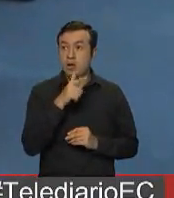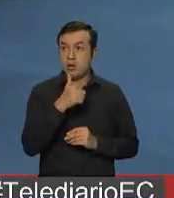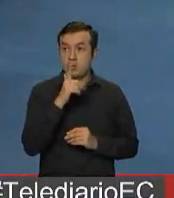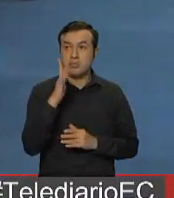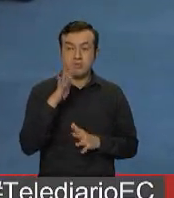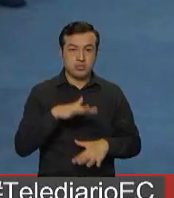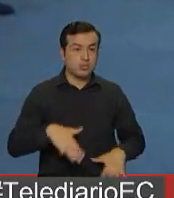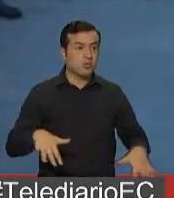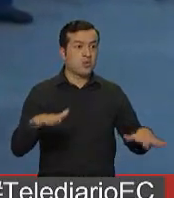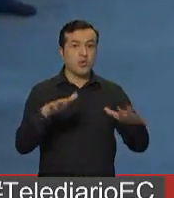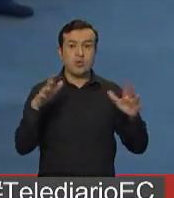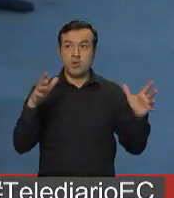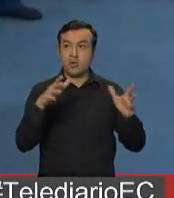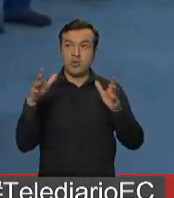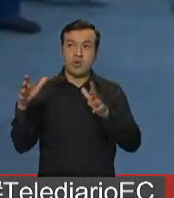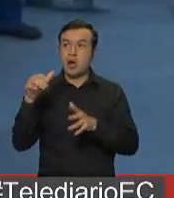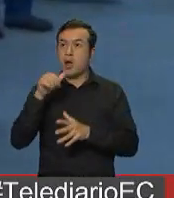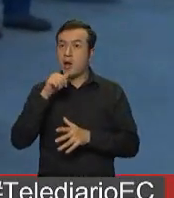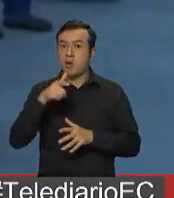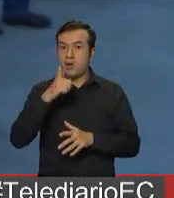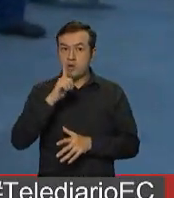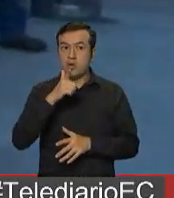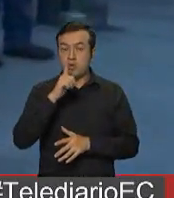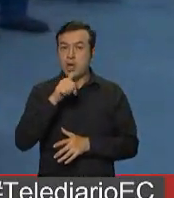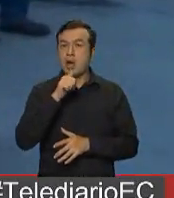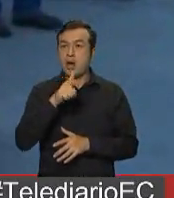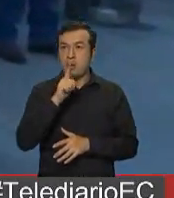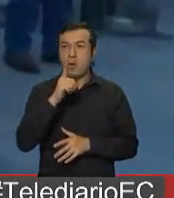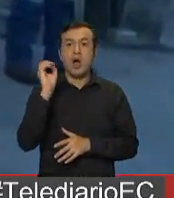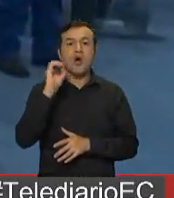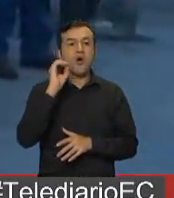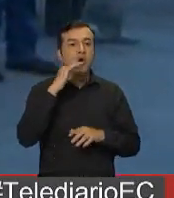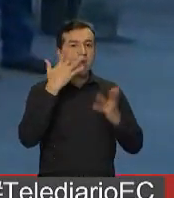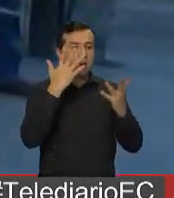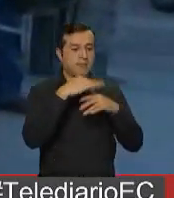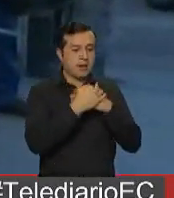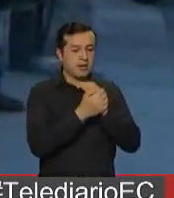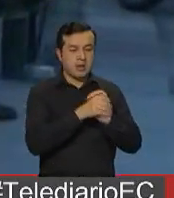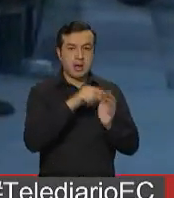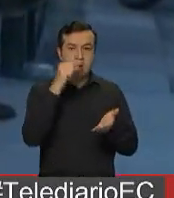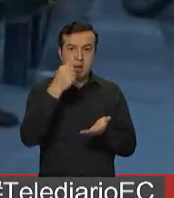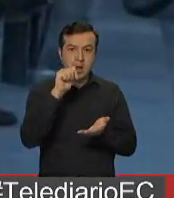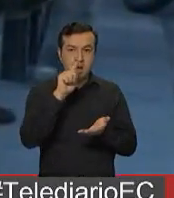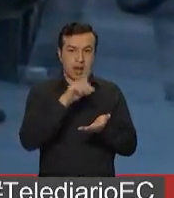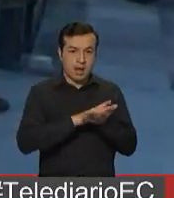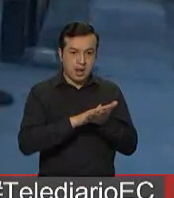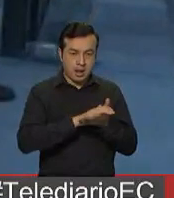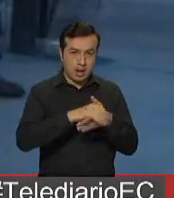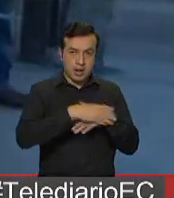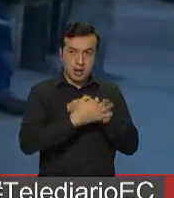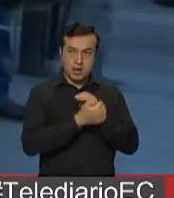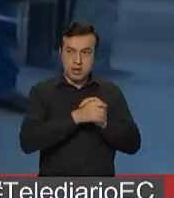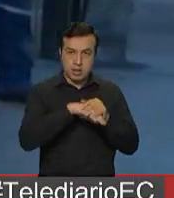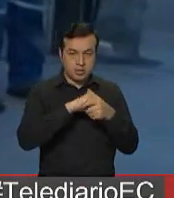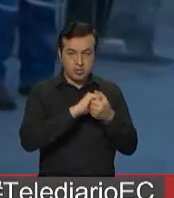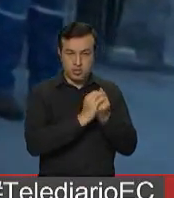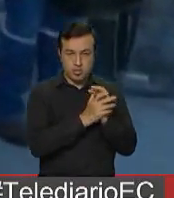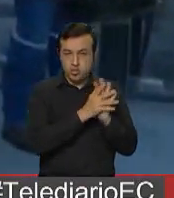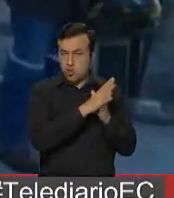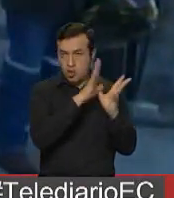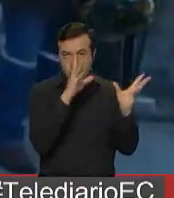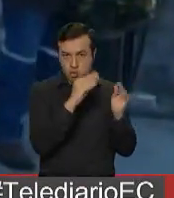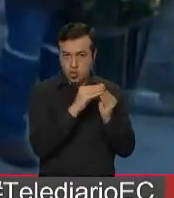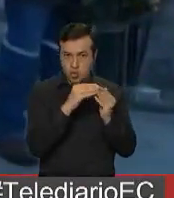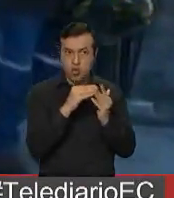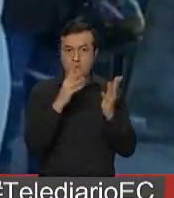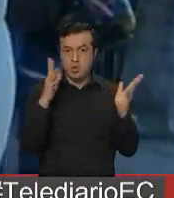distribuido por toda la obra puntos donde los trabajadores pueden lavarse las manos con jabón, con geles alcohólicos, etc.